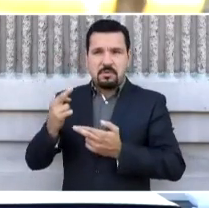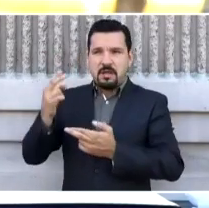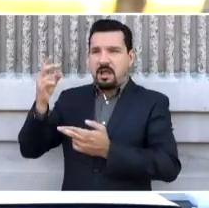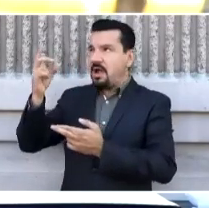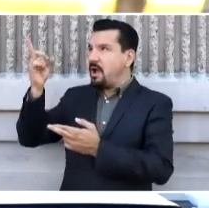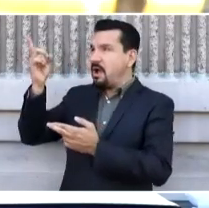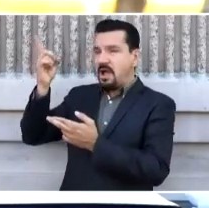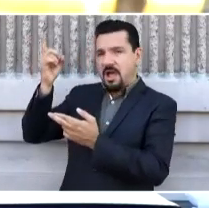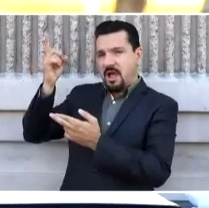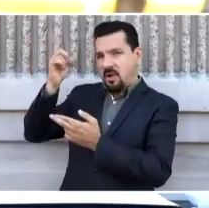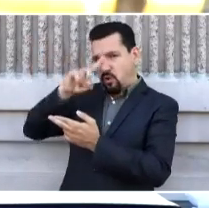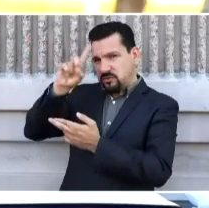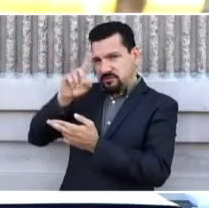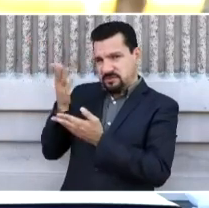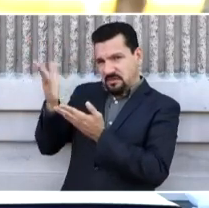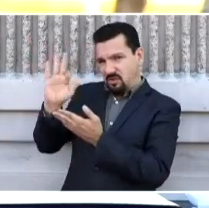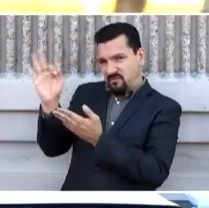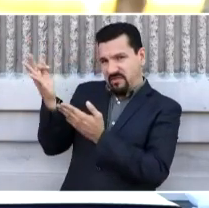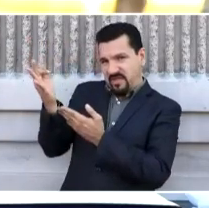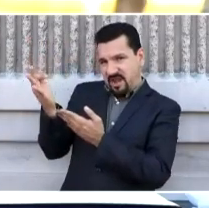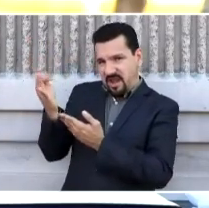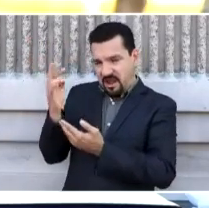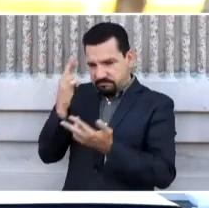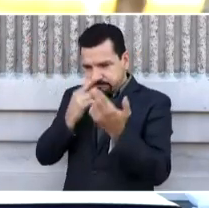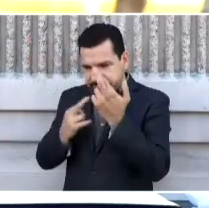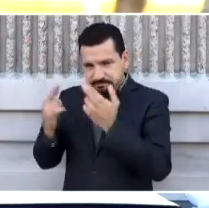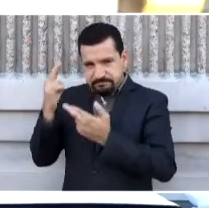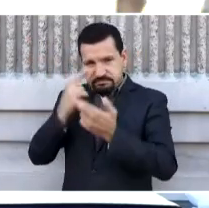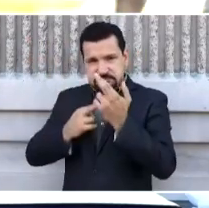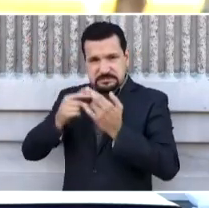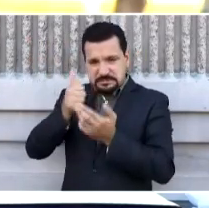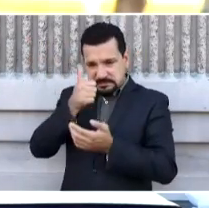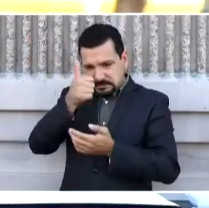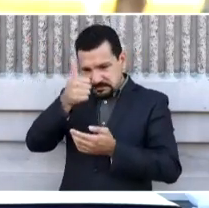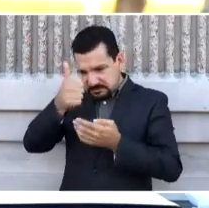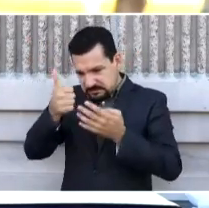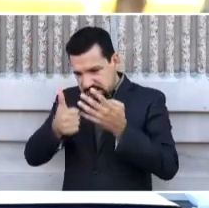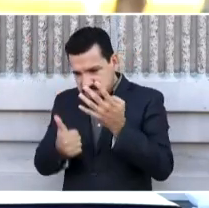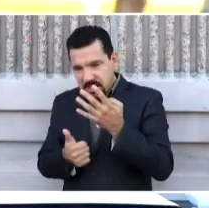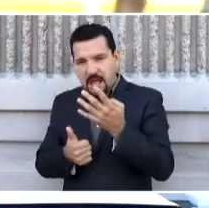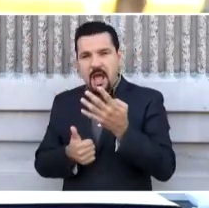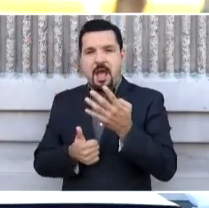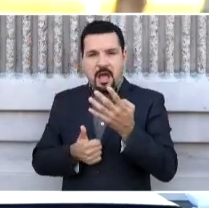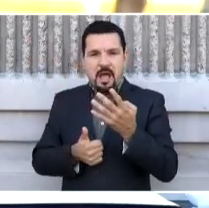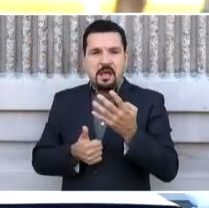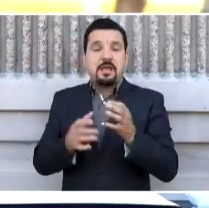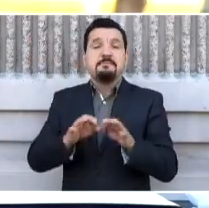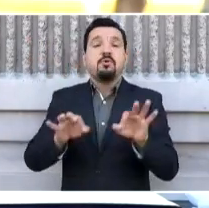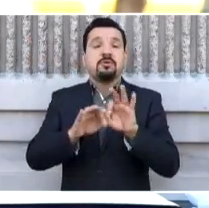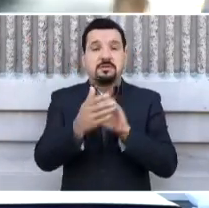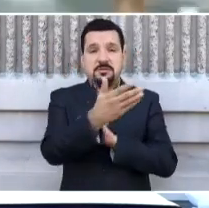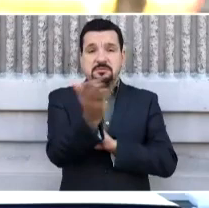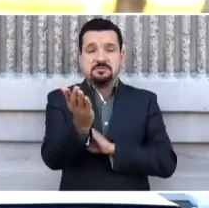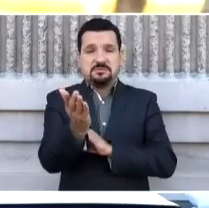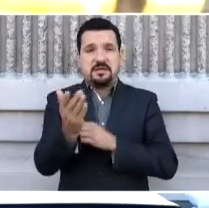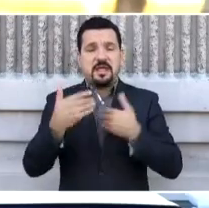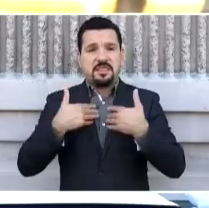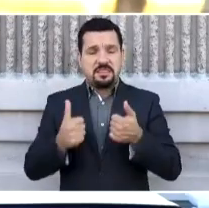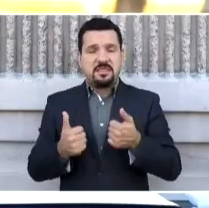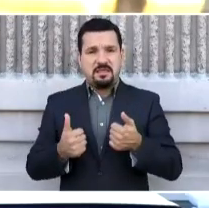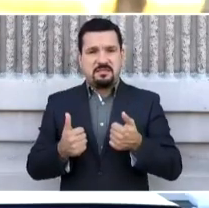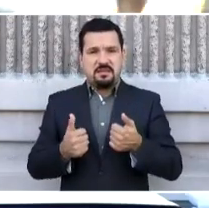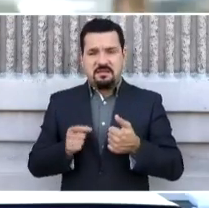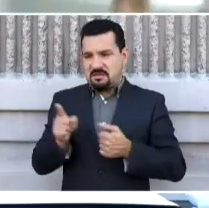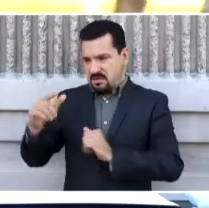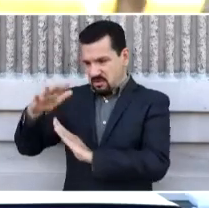recomendaciones que, primero, creo que es fundamental que lo entienda la sociedad. El Consejo no